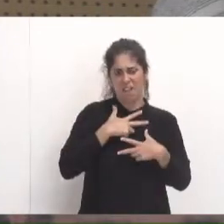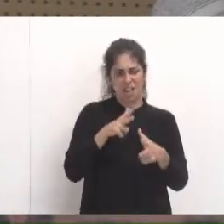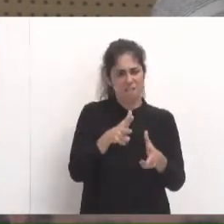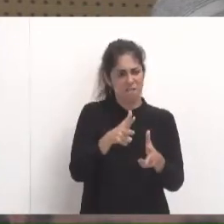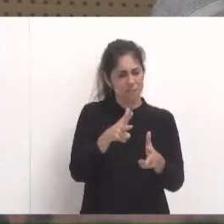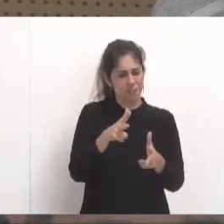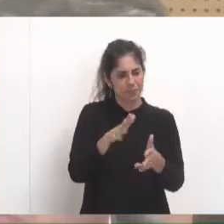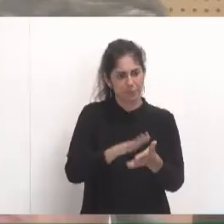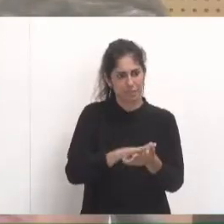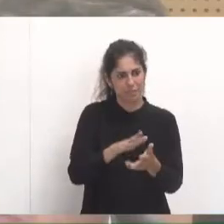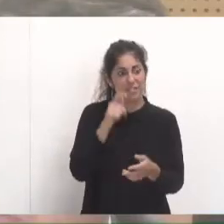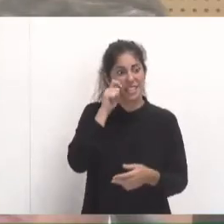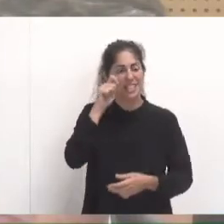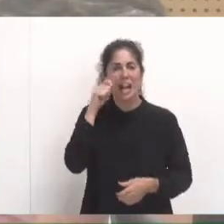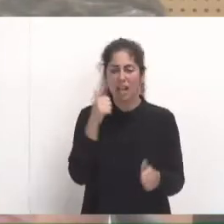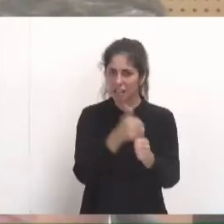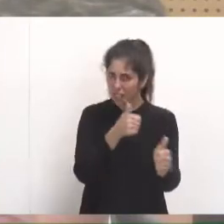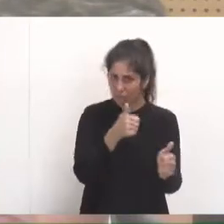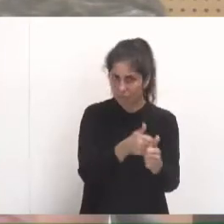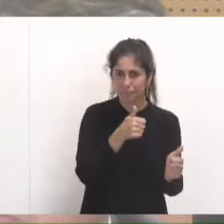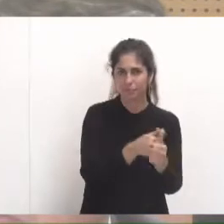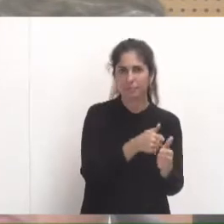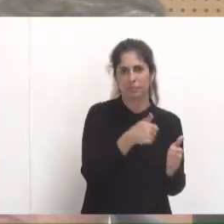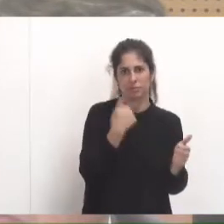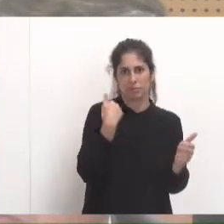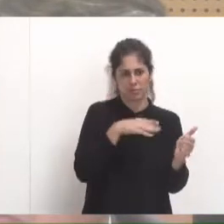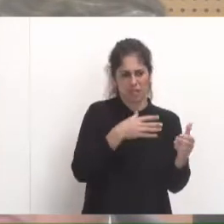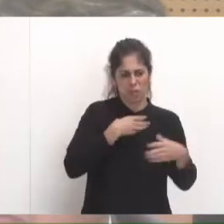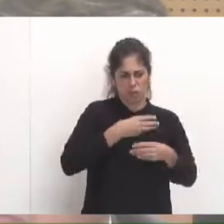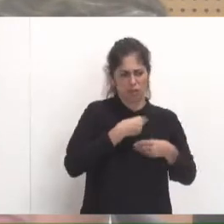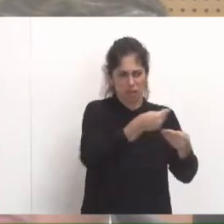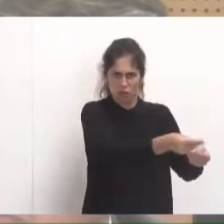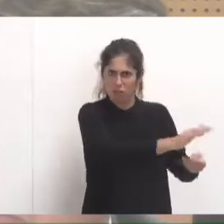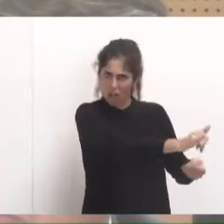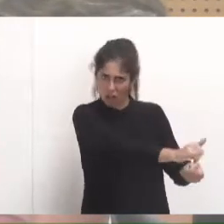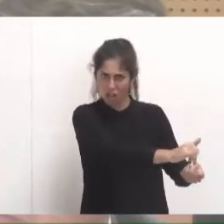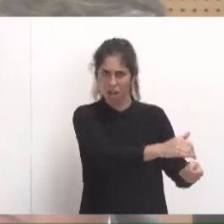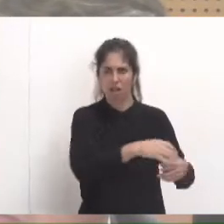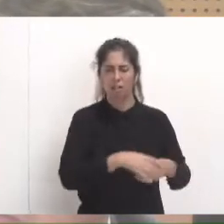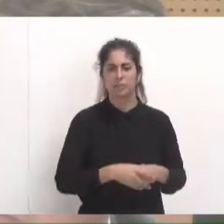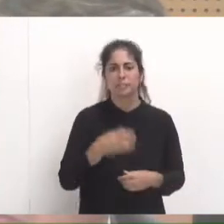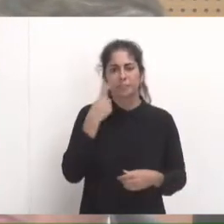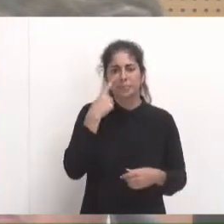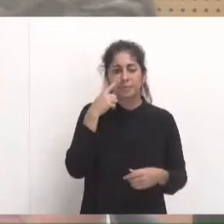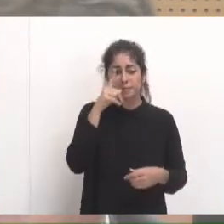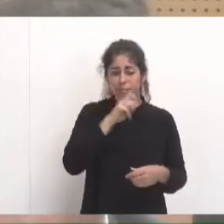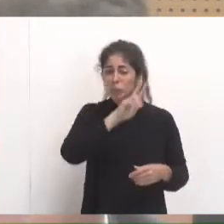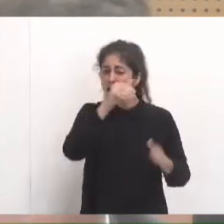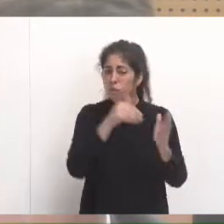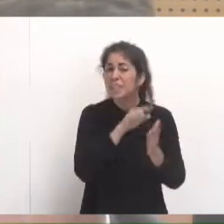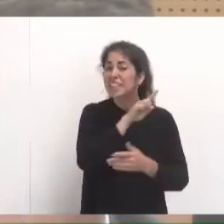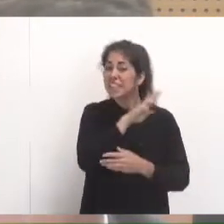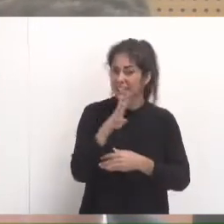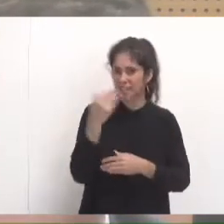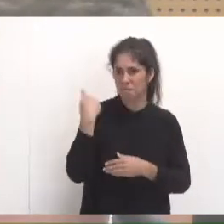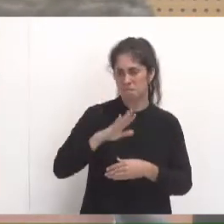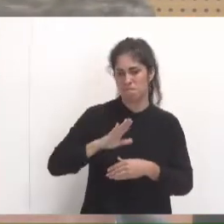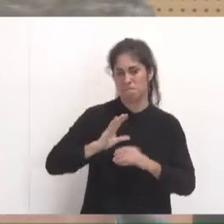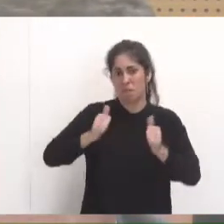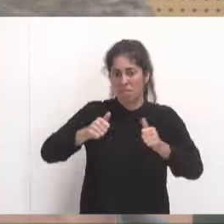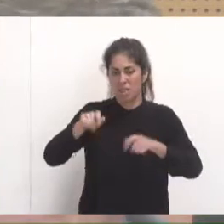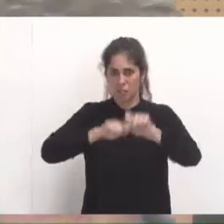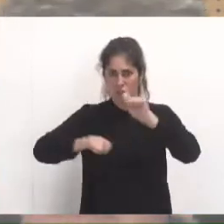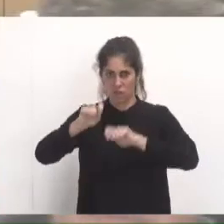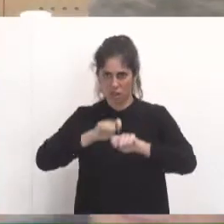actuaciones que ha tenido que hacer. Mire, en el 2013 empezó la asociación de Jabo hablando del dominio hidráulico, por medidas